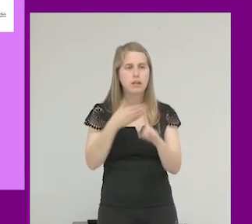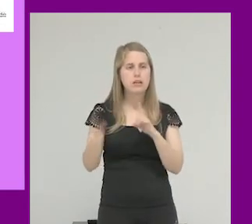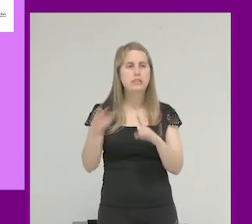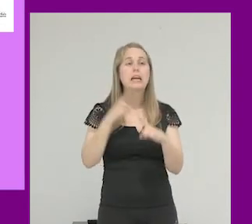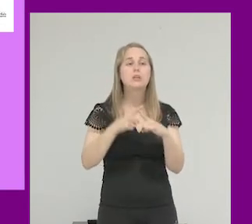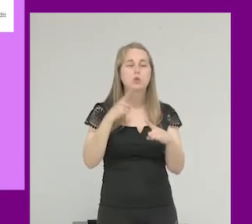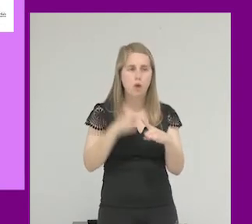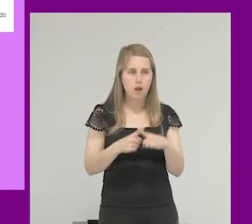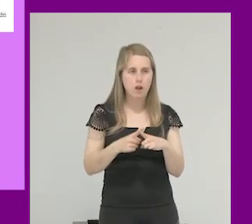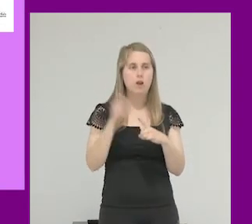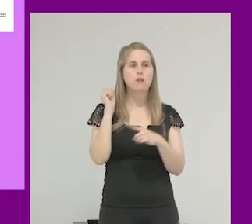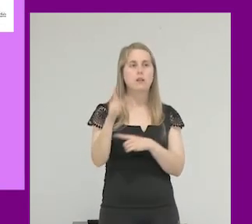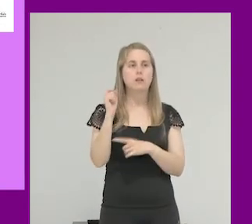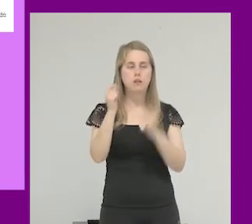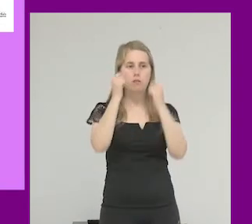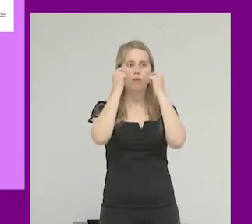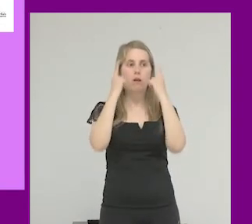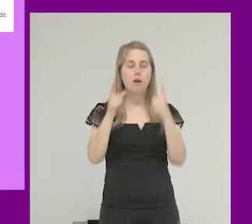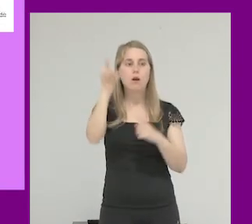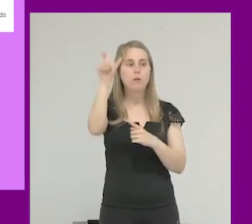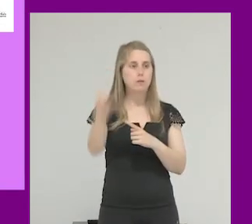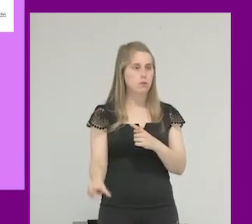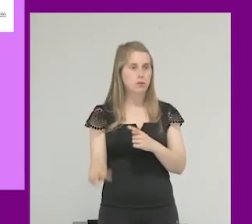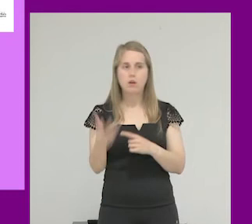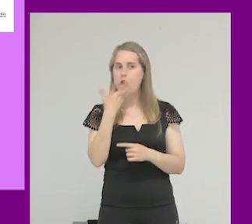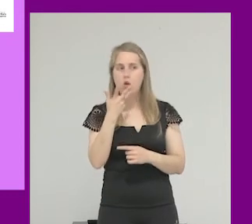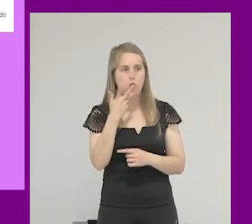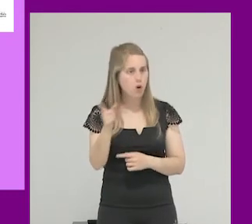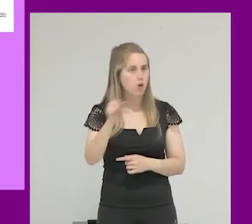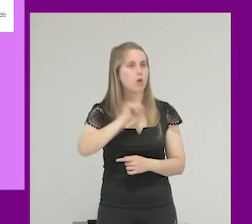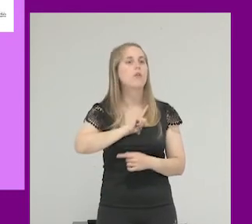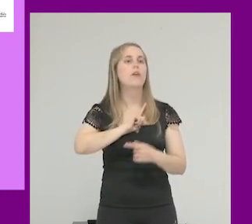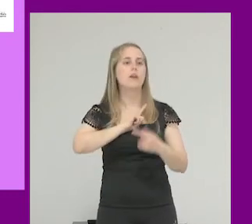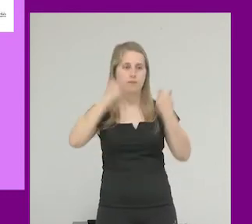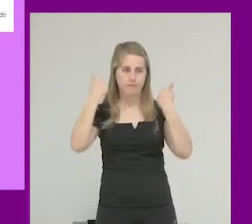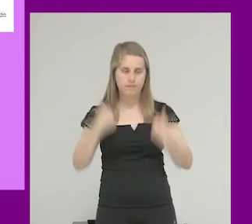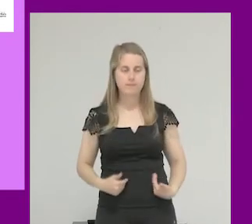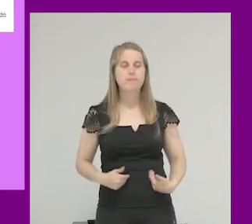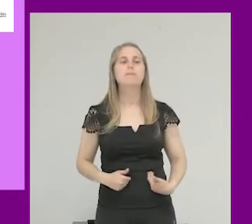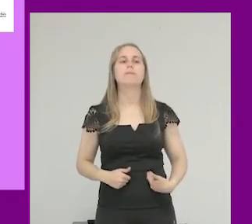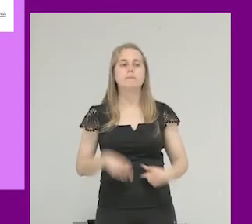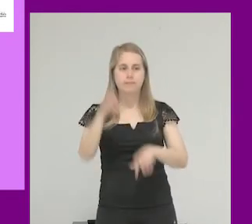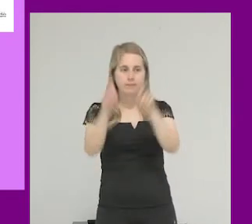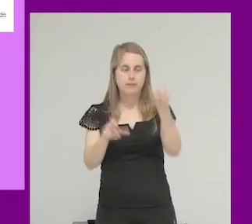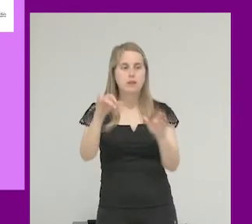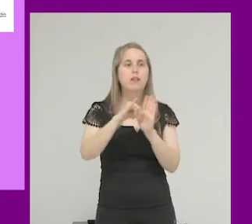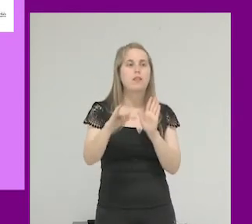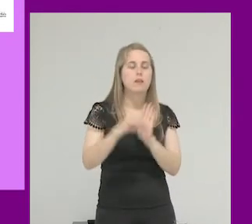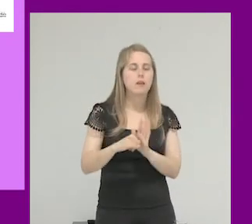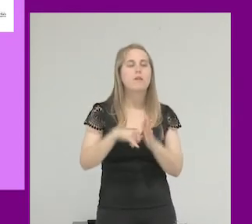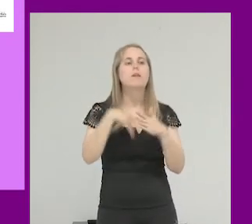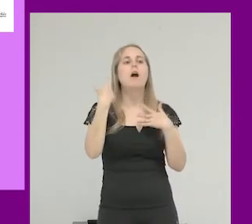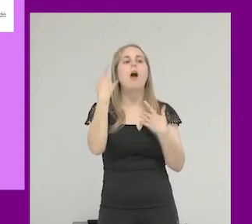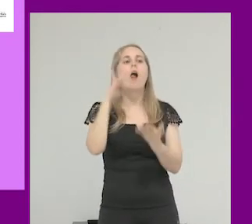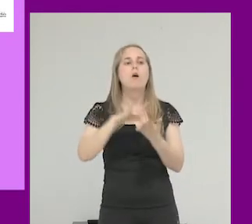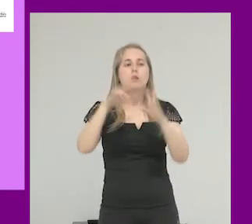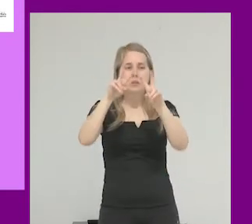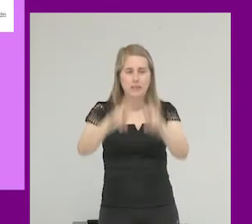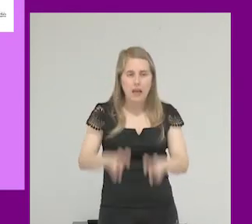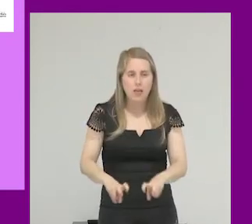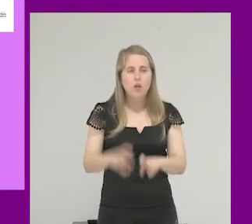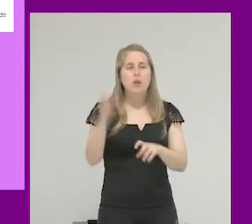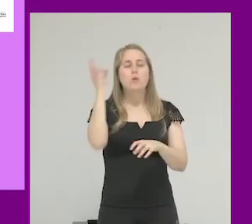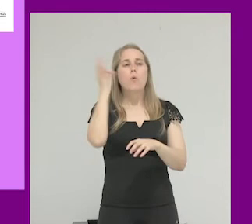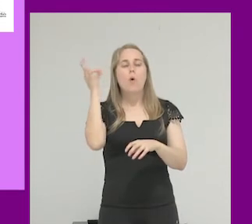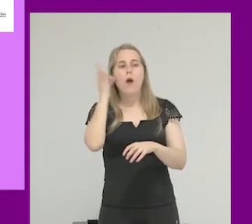muchos casos, los agresores no eran desconocidos, sino cercanos. Hay estudios que demuestran que las mujeres